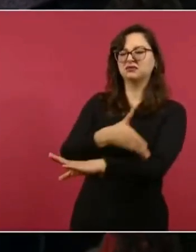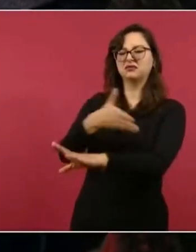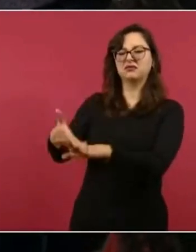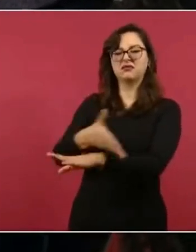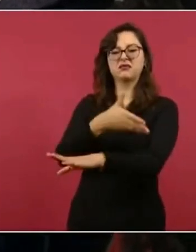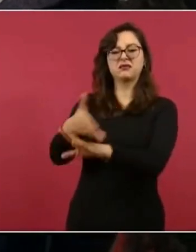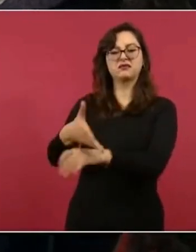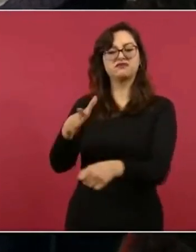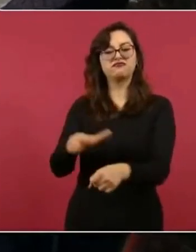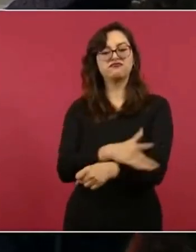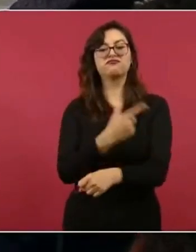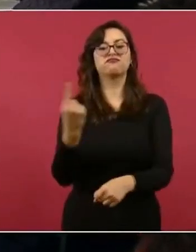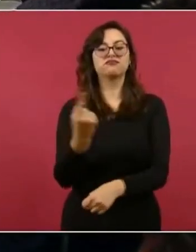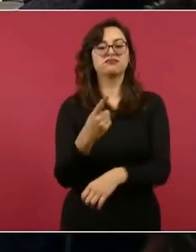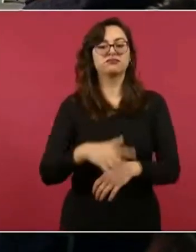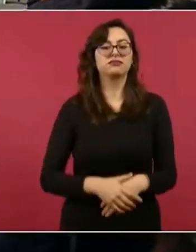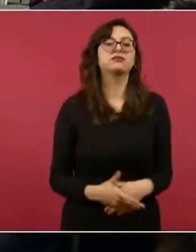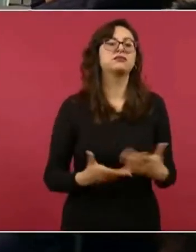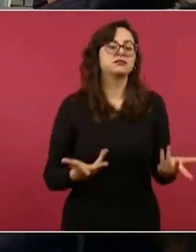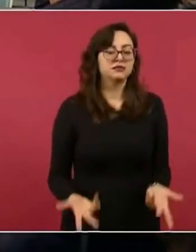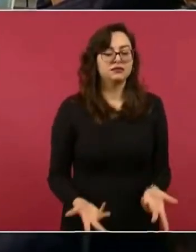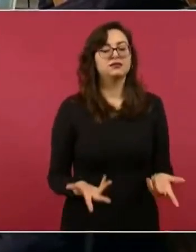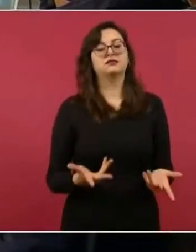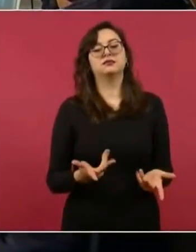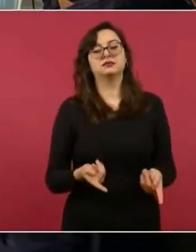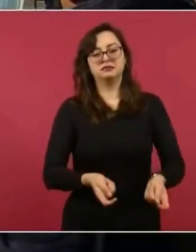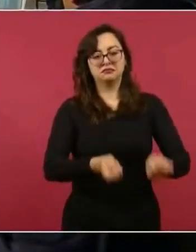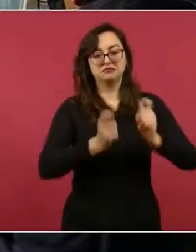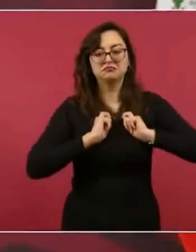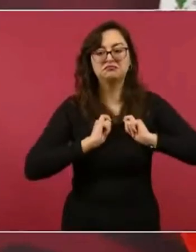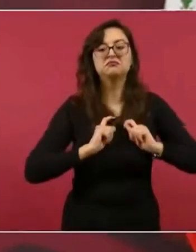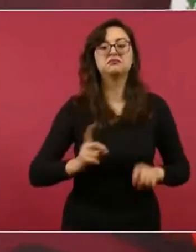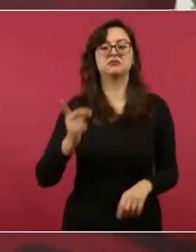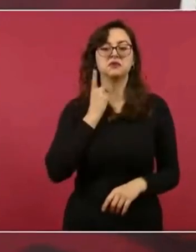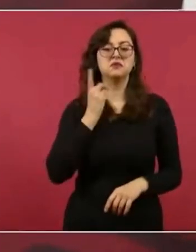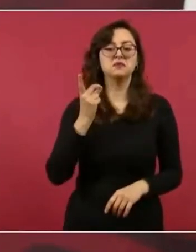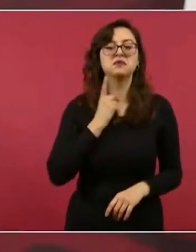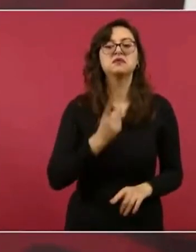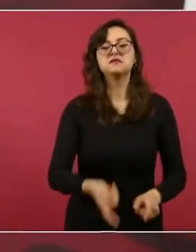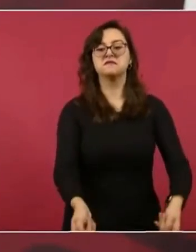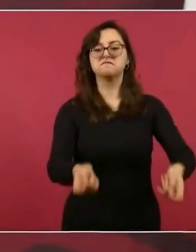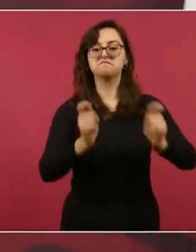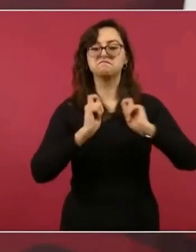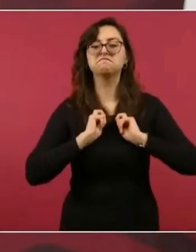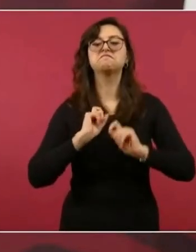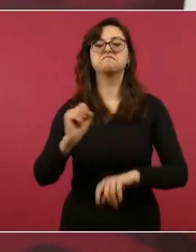se encaraman en los cargos públicos, son diputados, son senadores